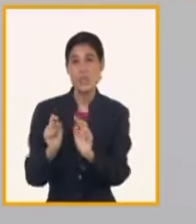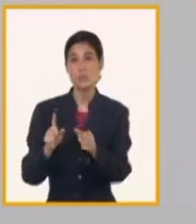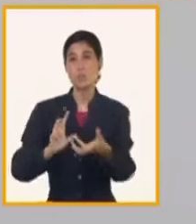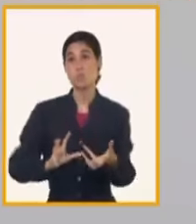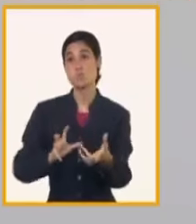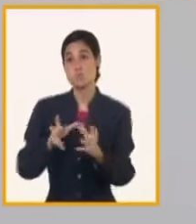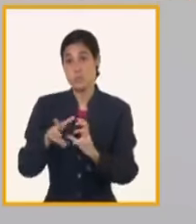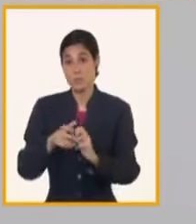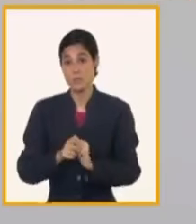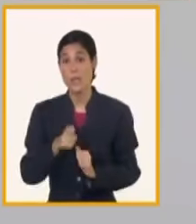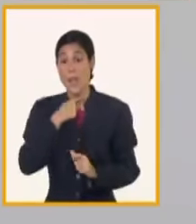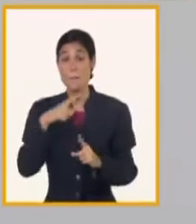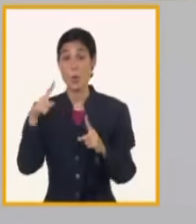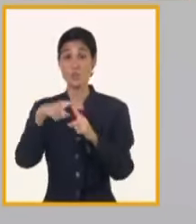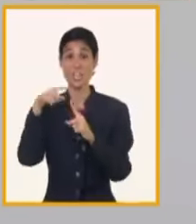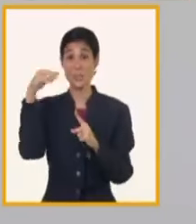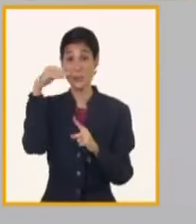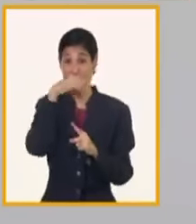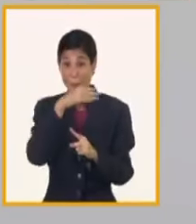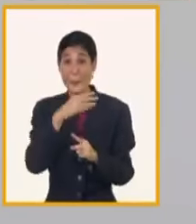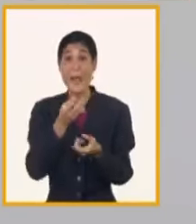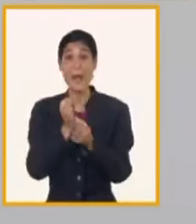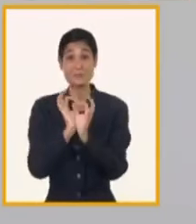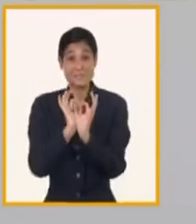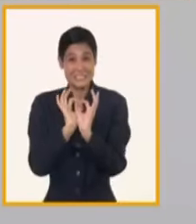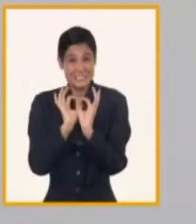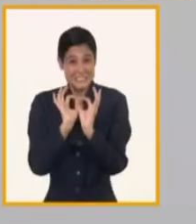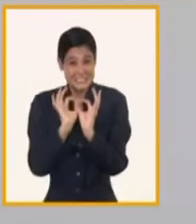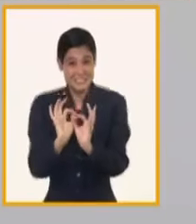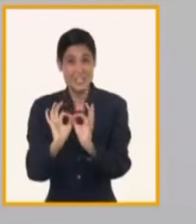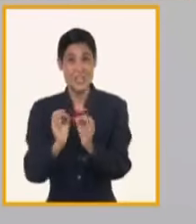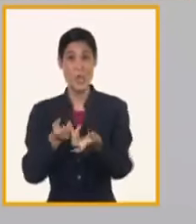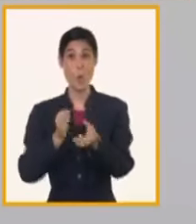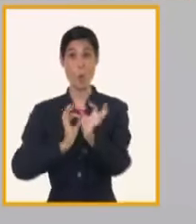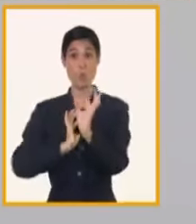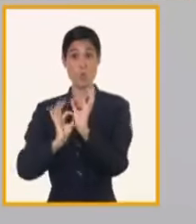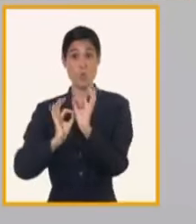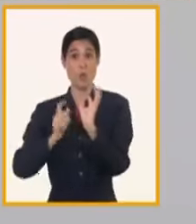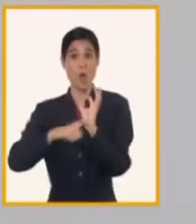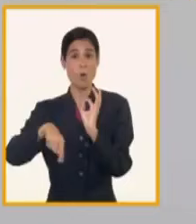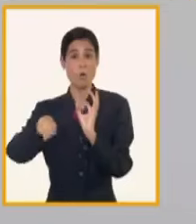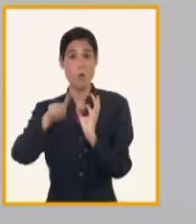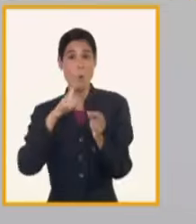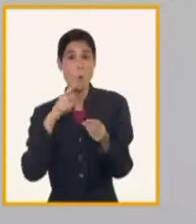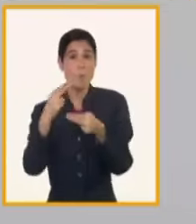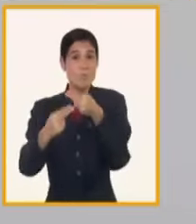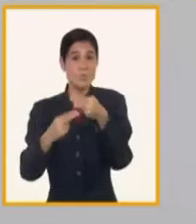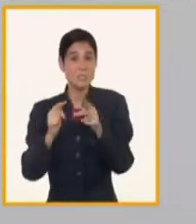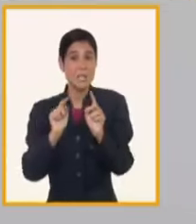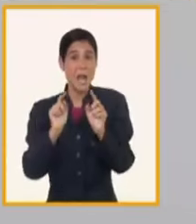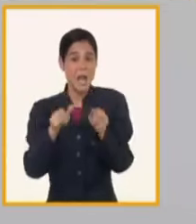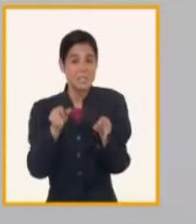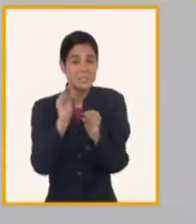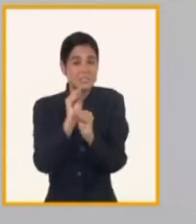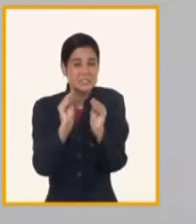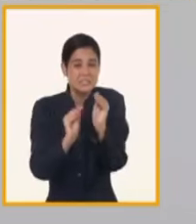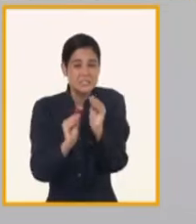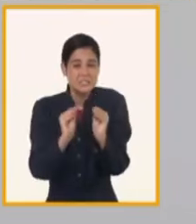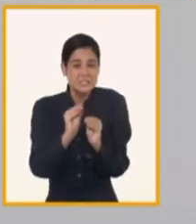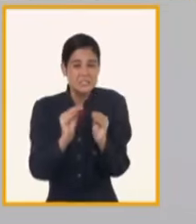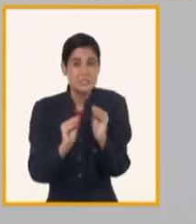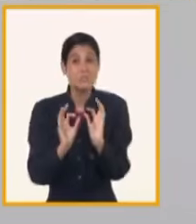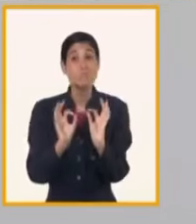no es un desguace eso hay que bajarlo con rigor eso hay que desmontarlo con rigor por ejemplo hay un equipo que se llama el Domo de la